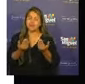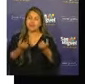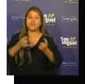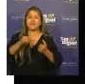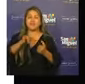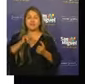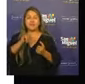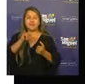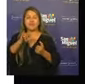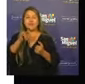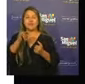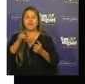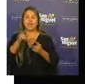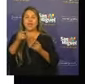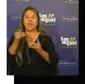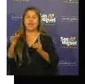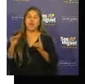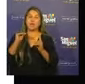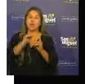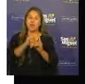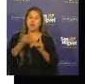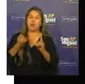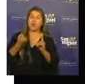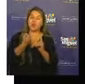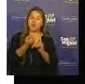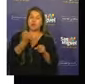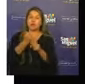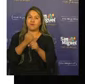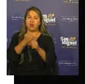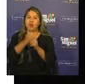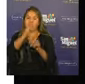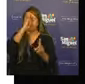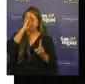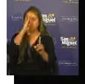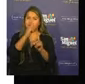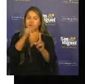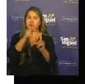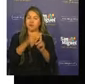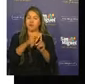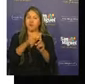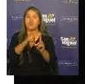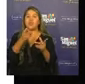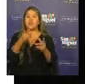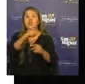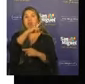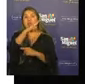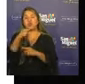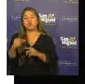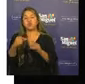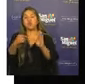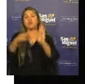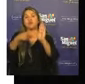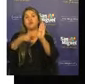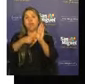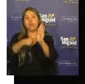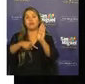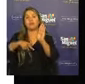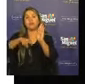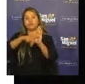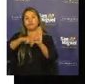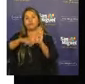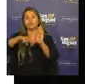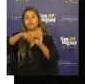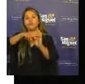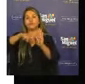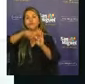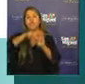que más necesita seguimiento, poder trabajar directamente y reducir la espera que el CDT también